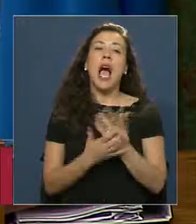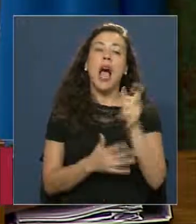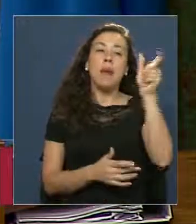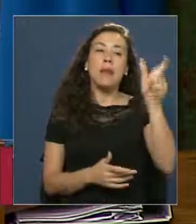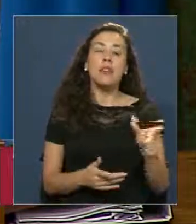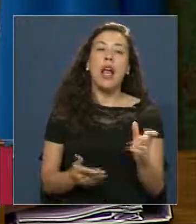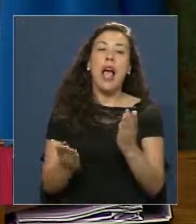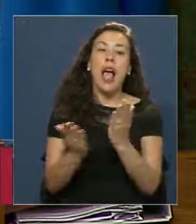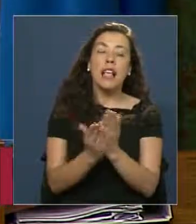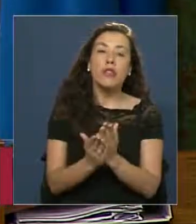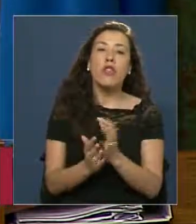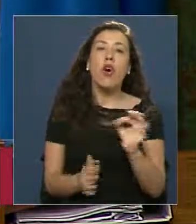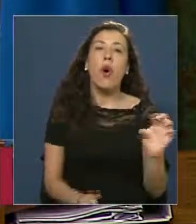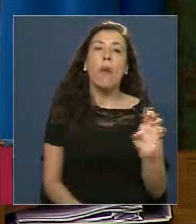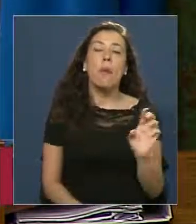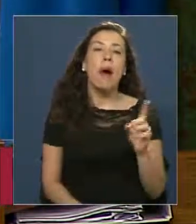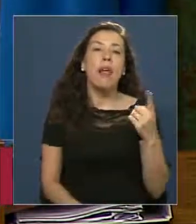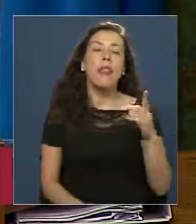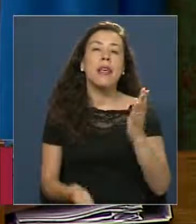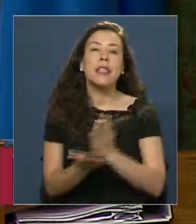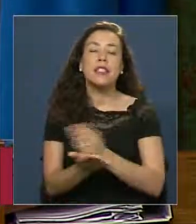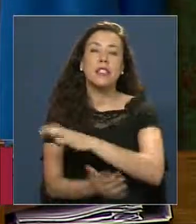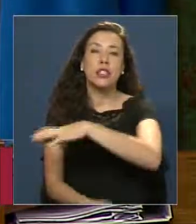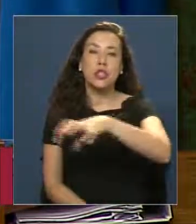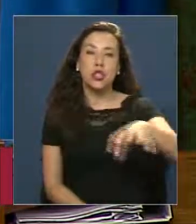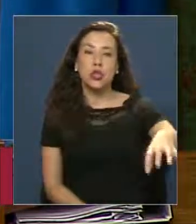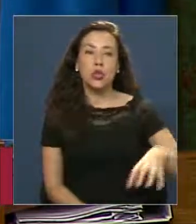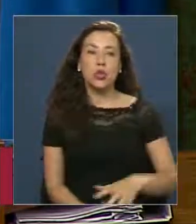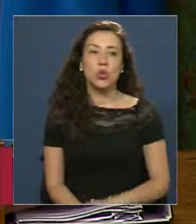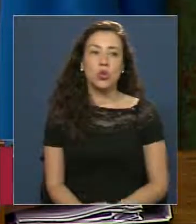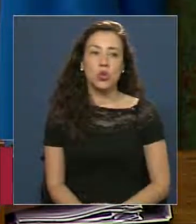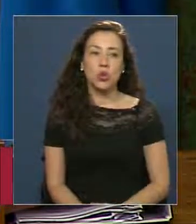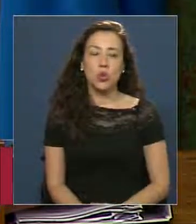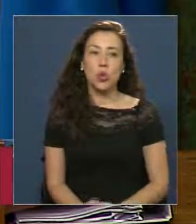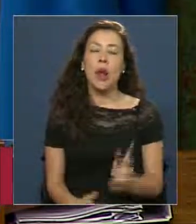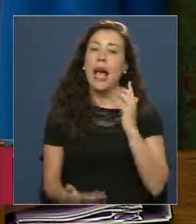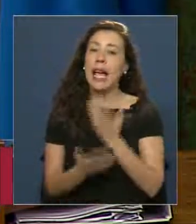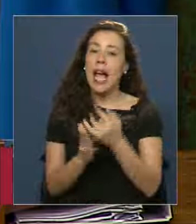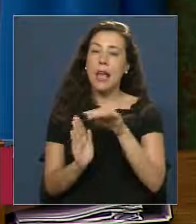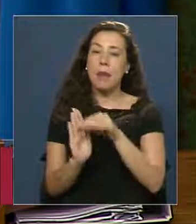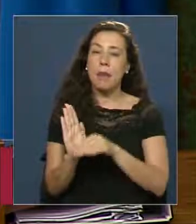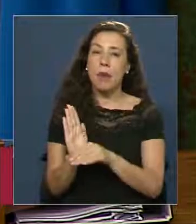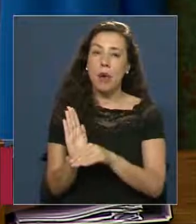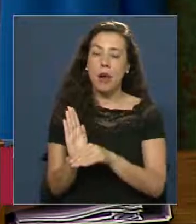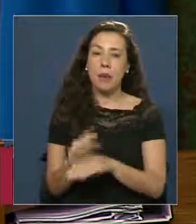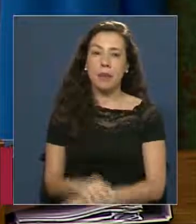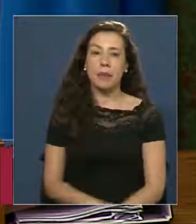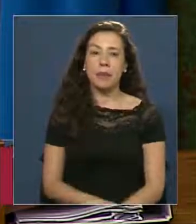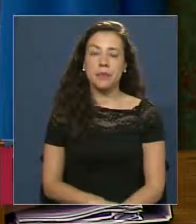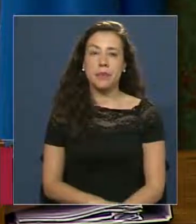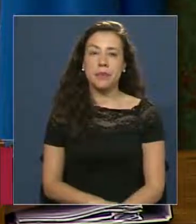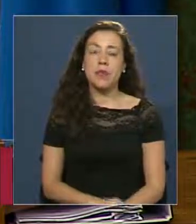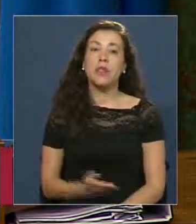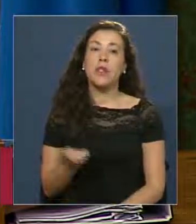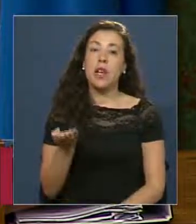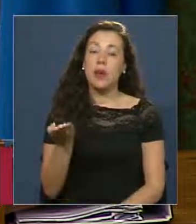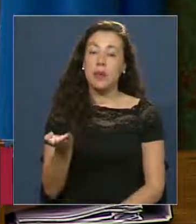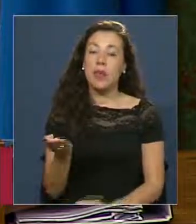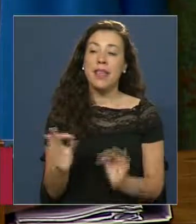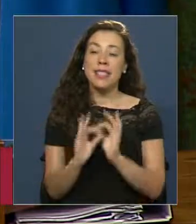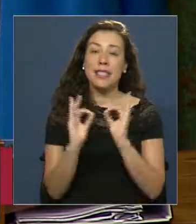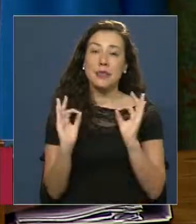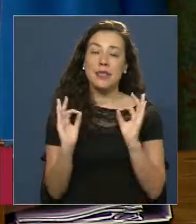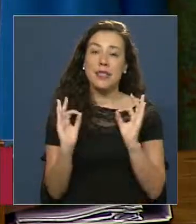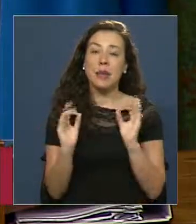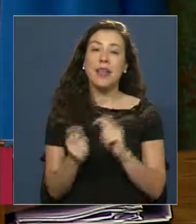de alumnos o de apoderados de los establecimientos que cuenten con este tipo de programas. En tal sentido, se solicita